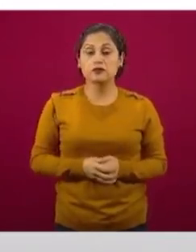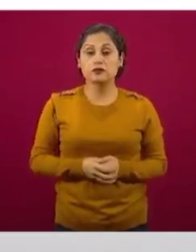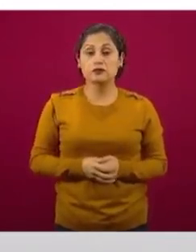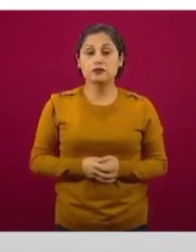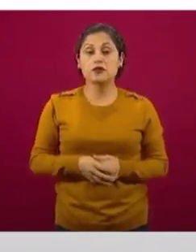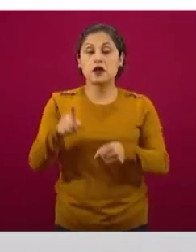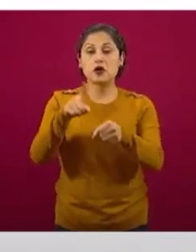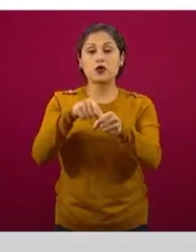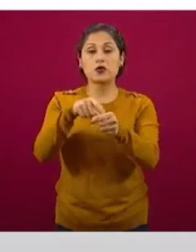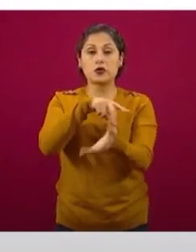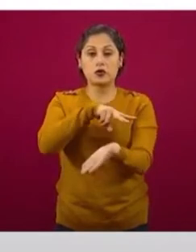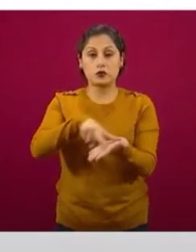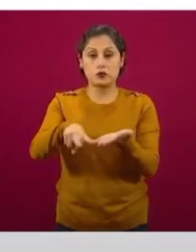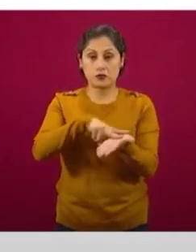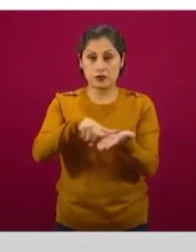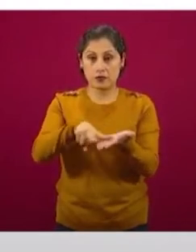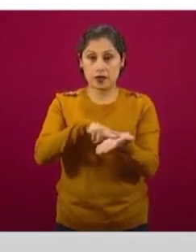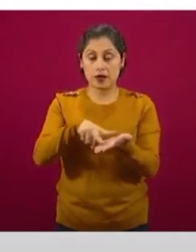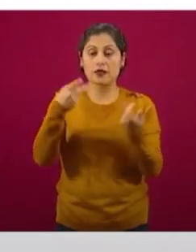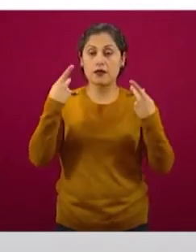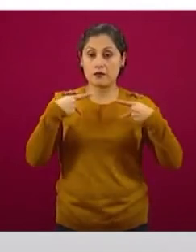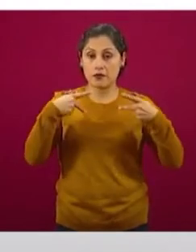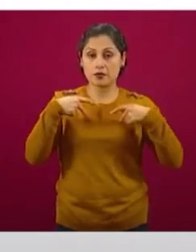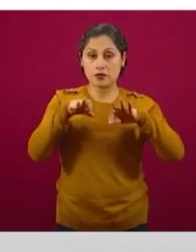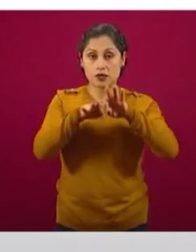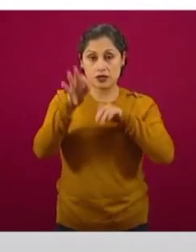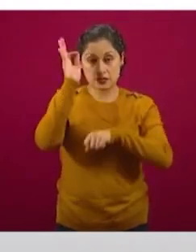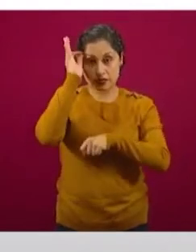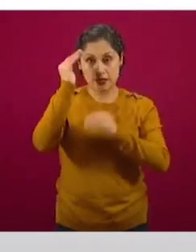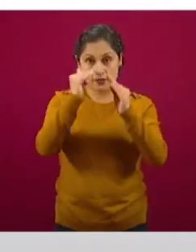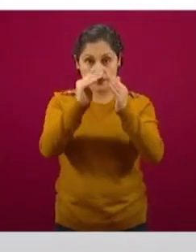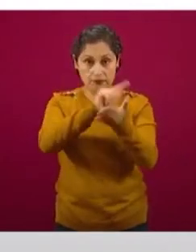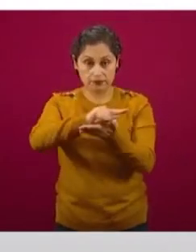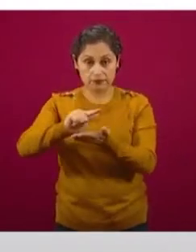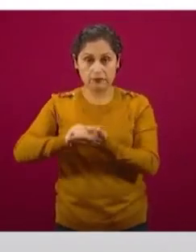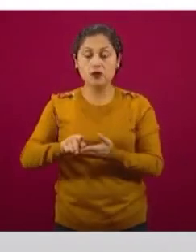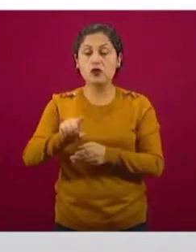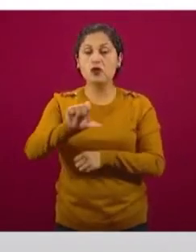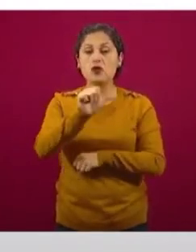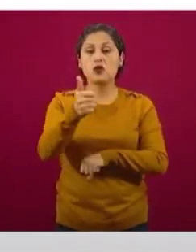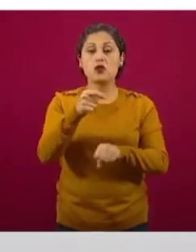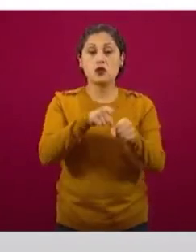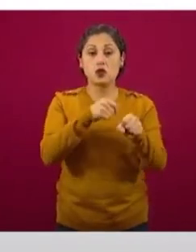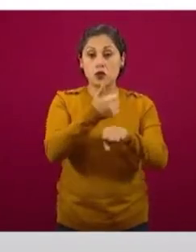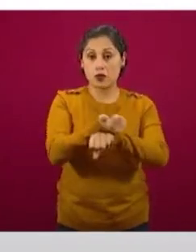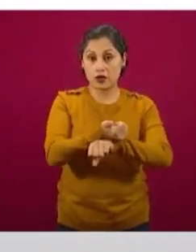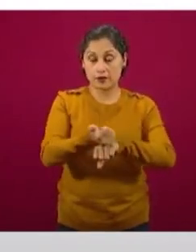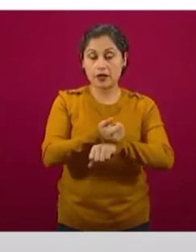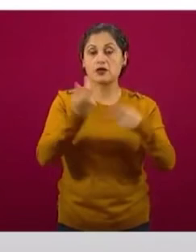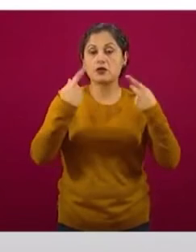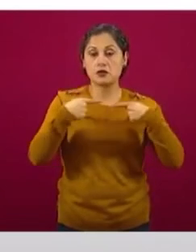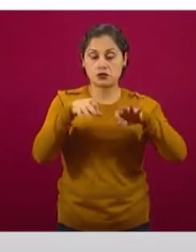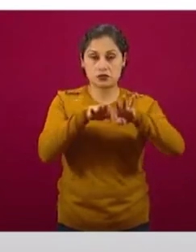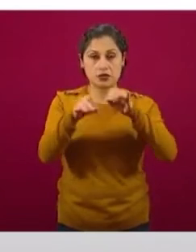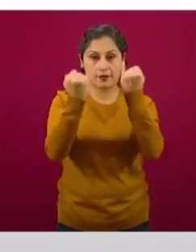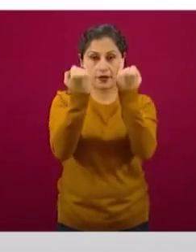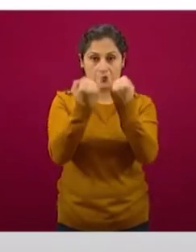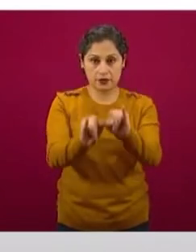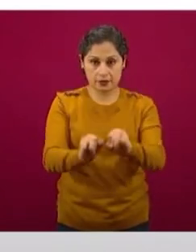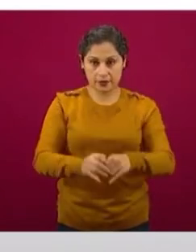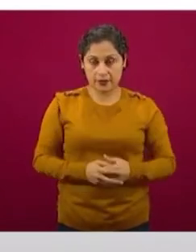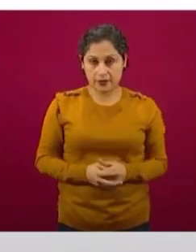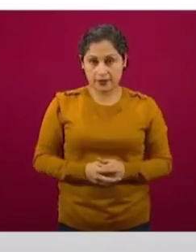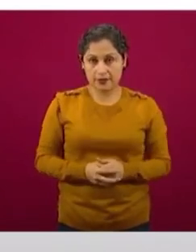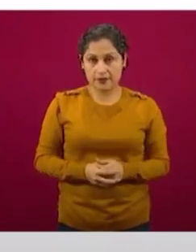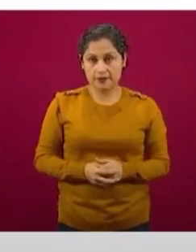de color verde son las personas trabajadoras del hogar y la parte de color amarillo son las personas independientes.